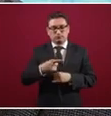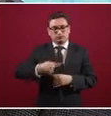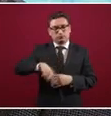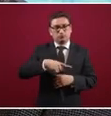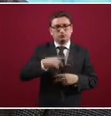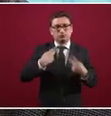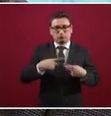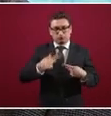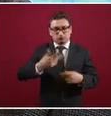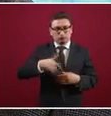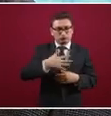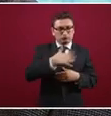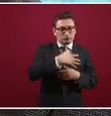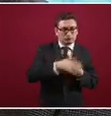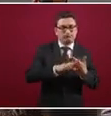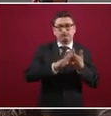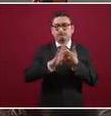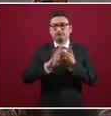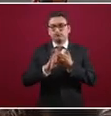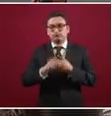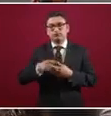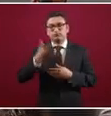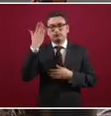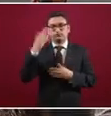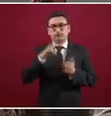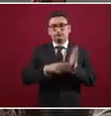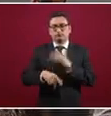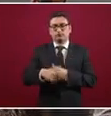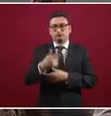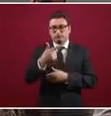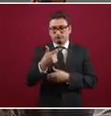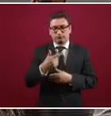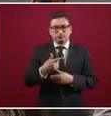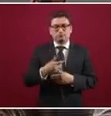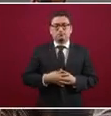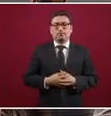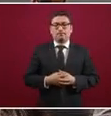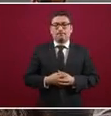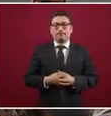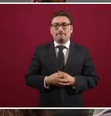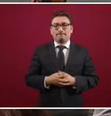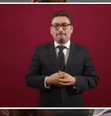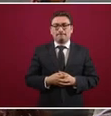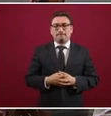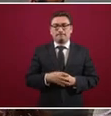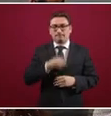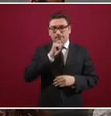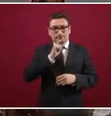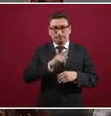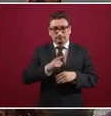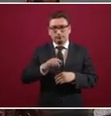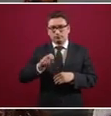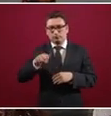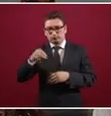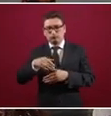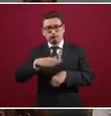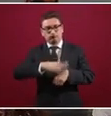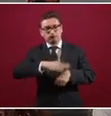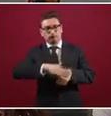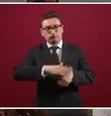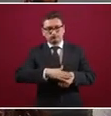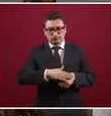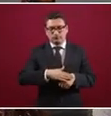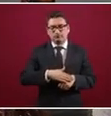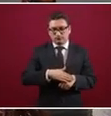contra las desapariciones forzadas en 2007 así como las recomendaciones que emitió las